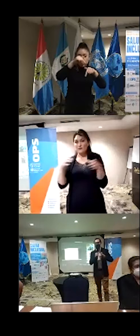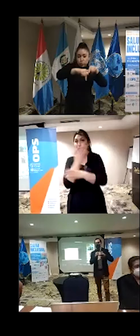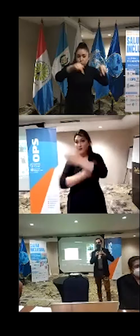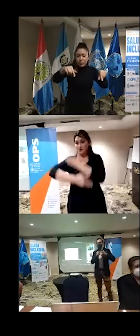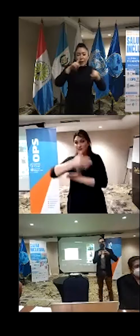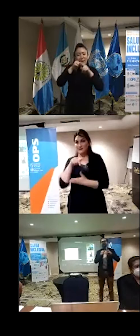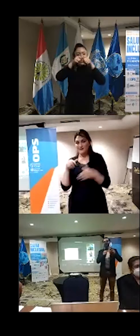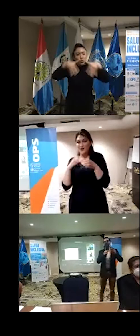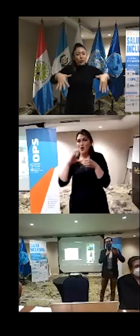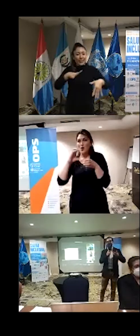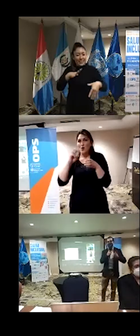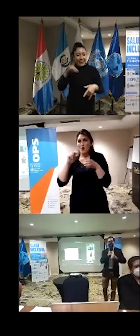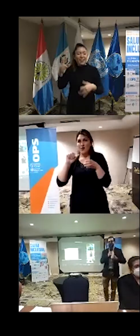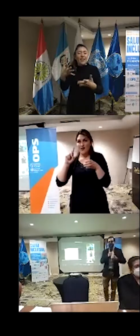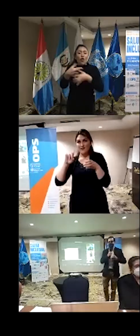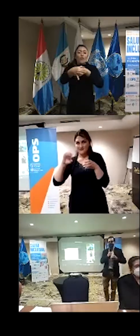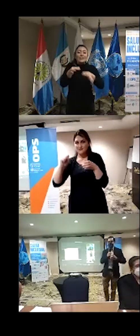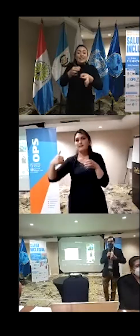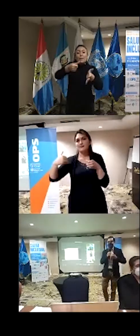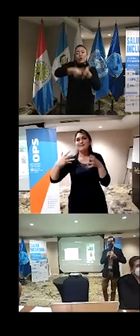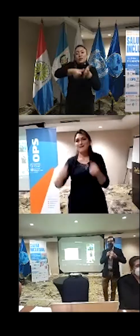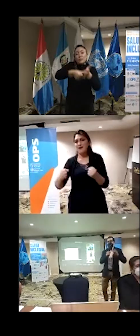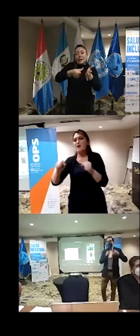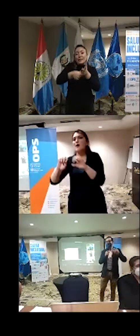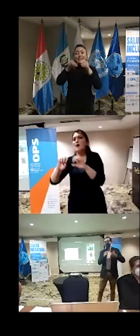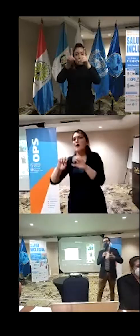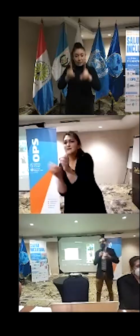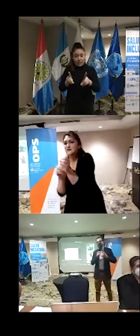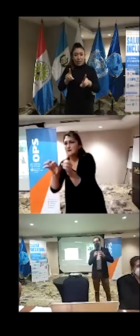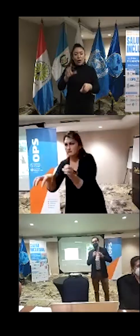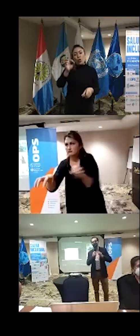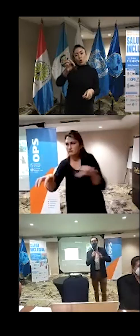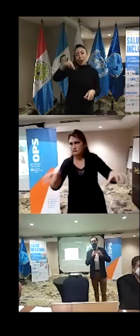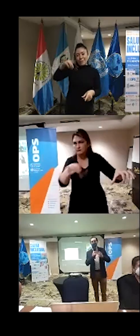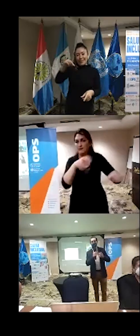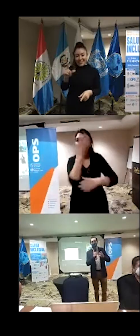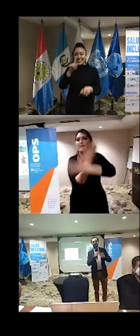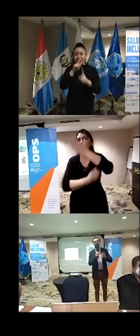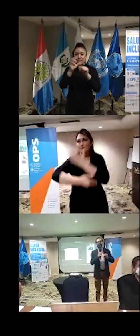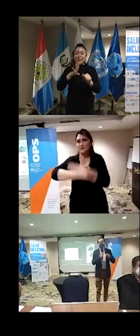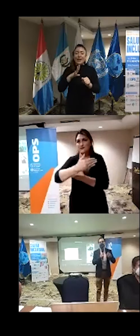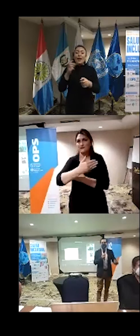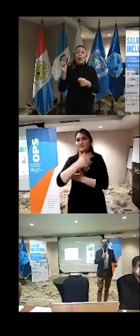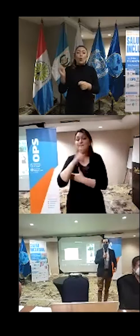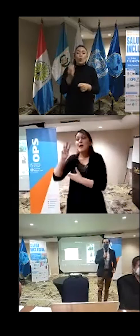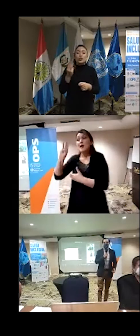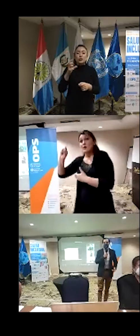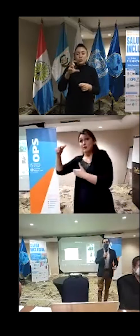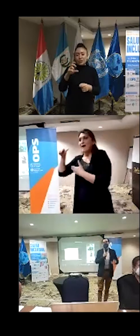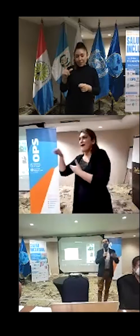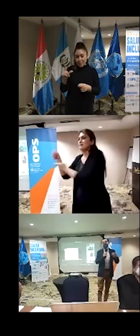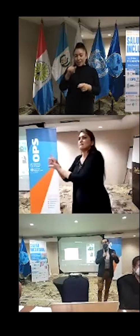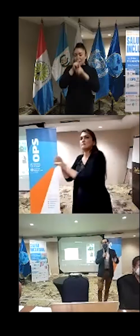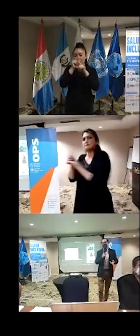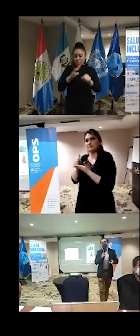que son las oficinas municipales de discapacidad, y asesora en la incorporación del Washington Group en encuestas municipales